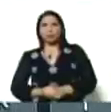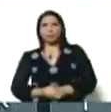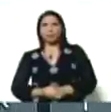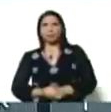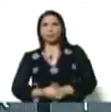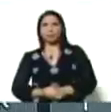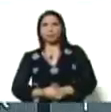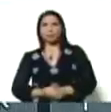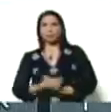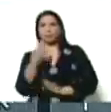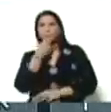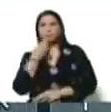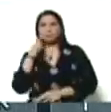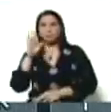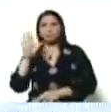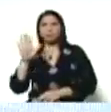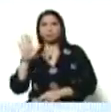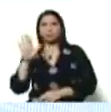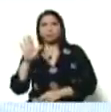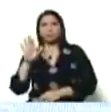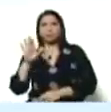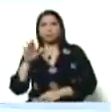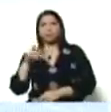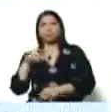coloca su oficio y registrar.